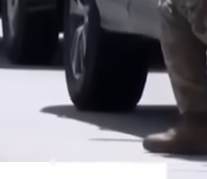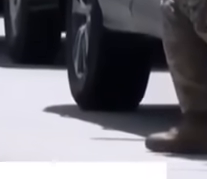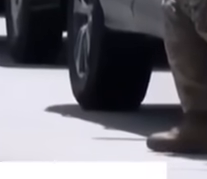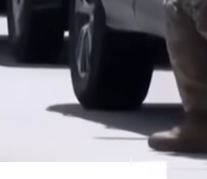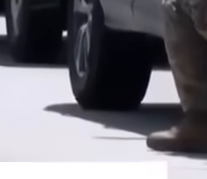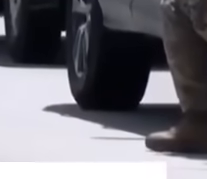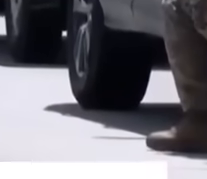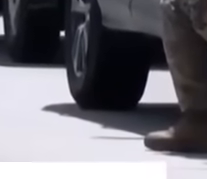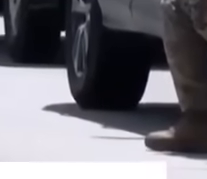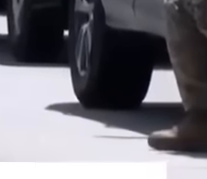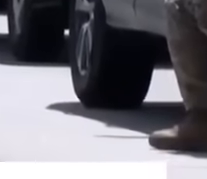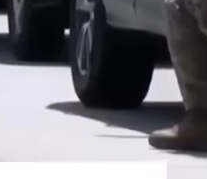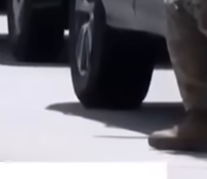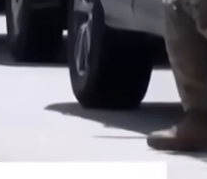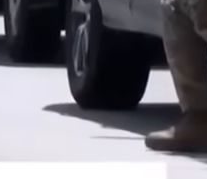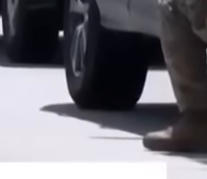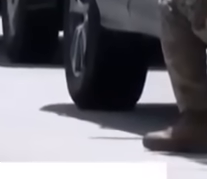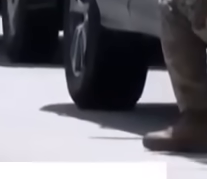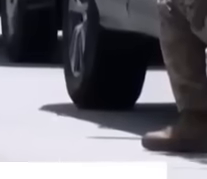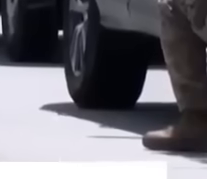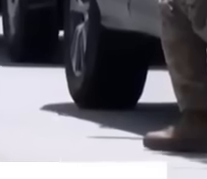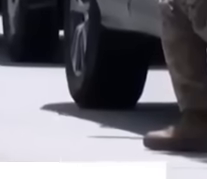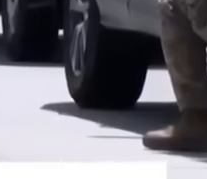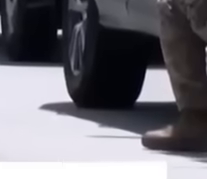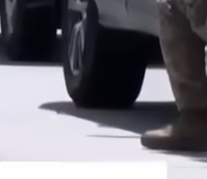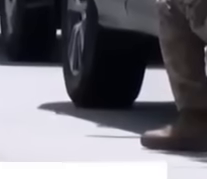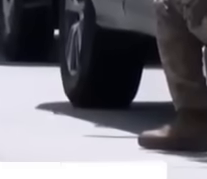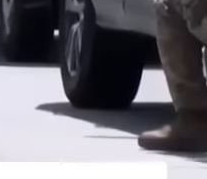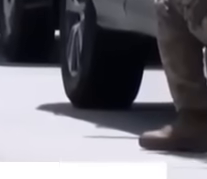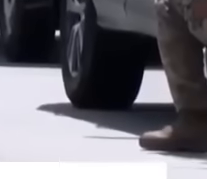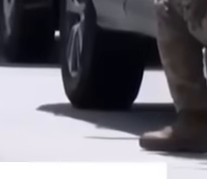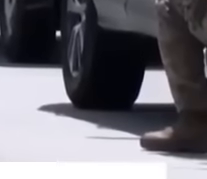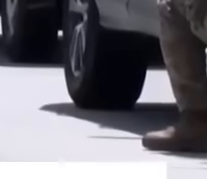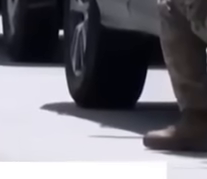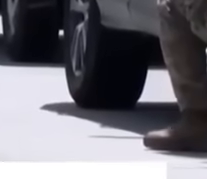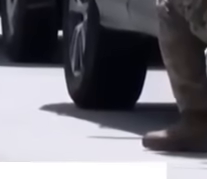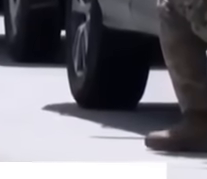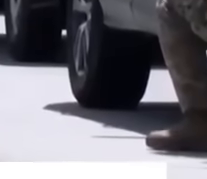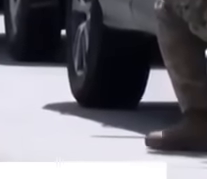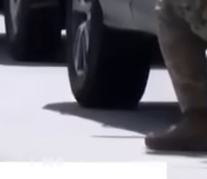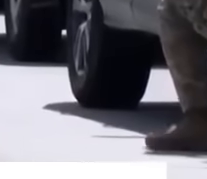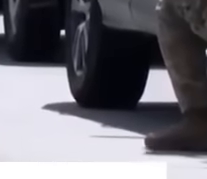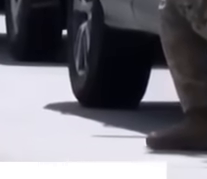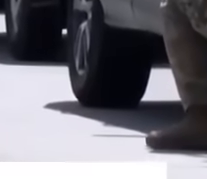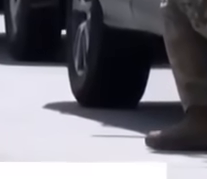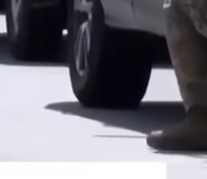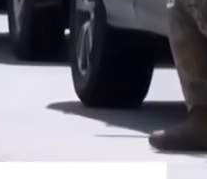esa intersección que ahí ustedes observan, entonces ellos quedaron allí en